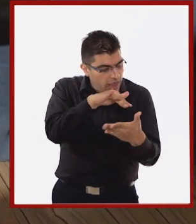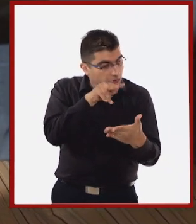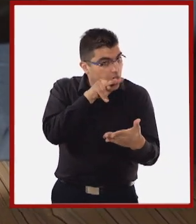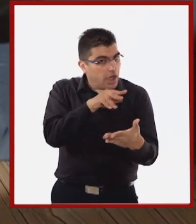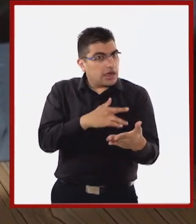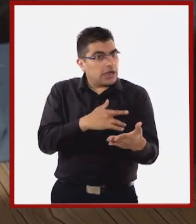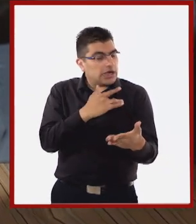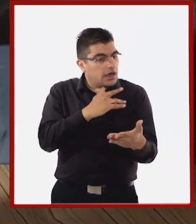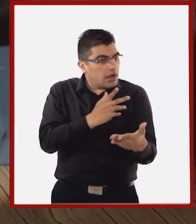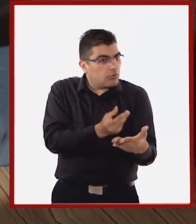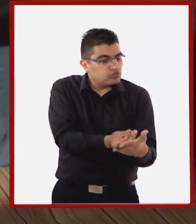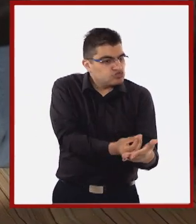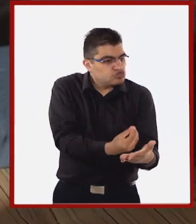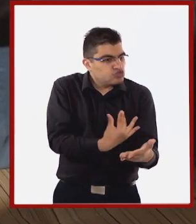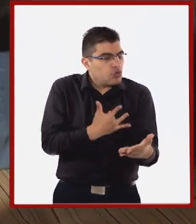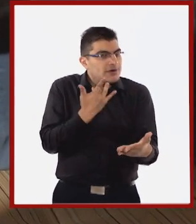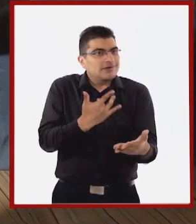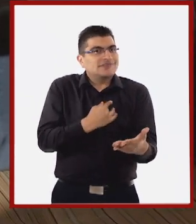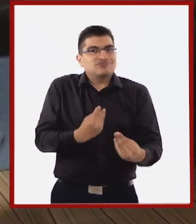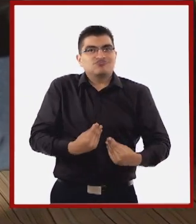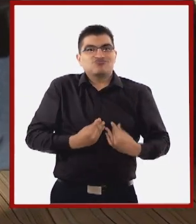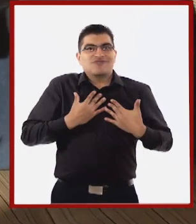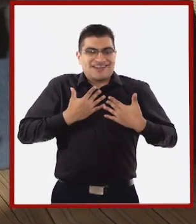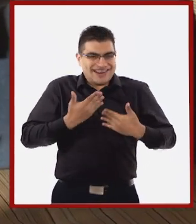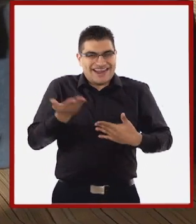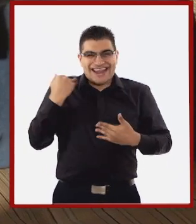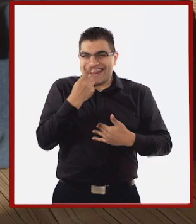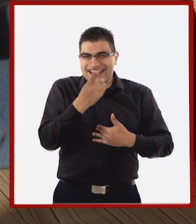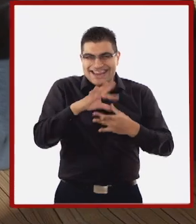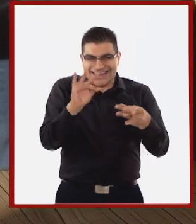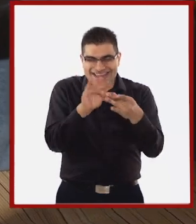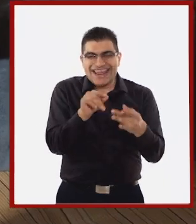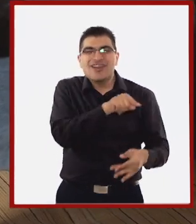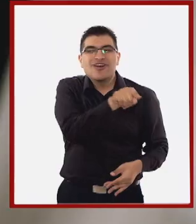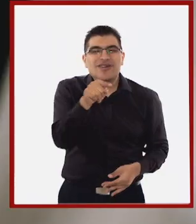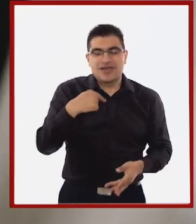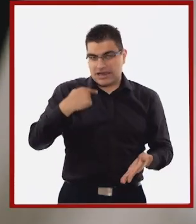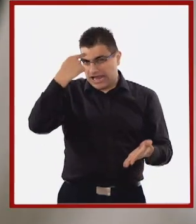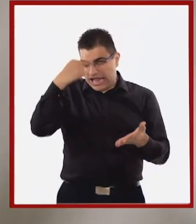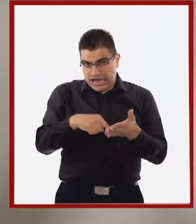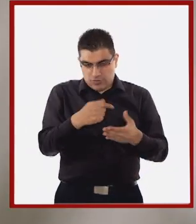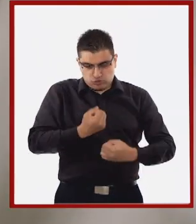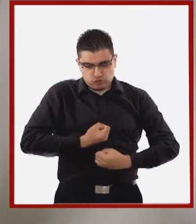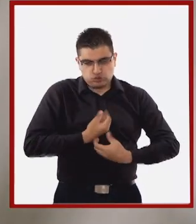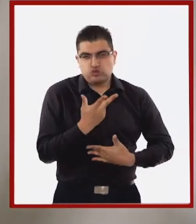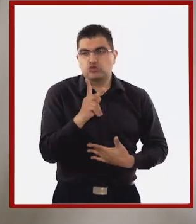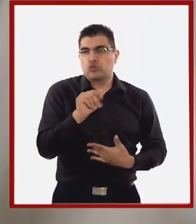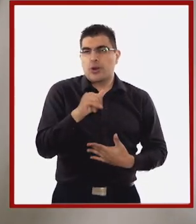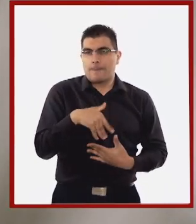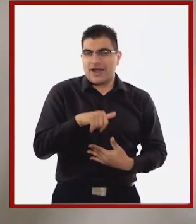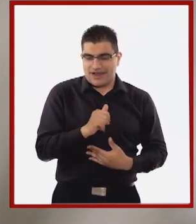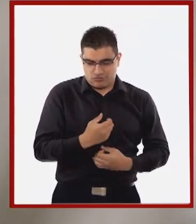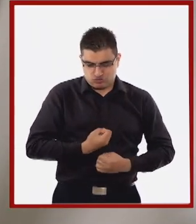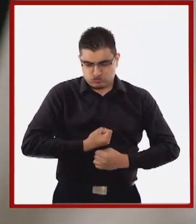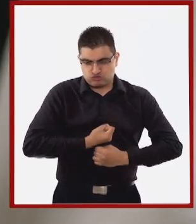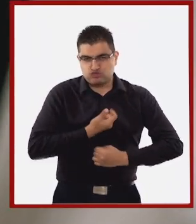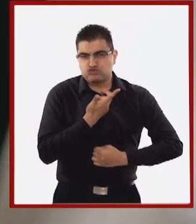mismo. Como decía yo hace un rato, creo yo que el poema